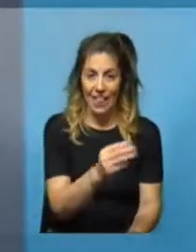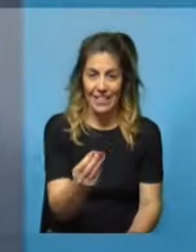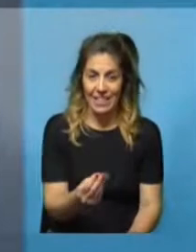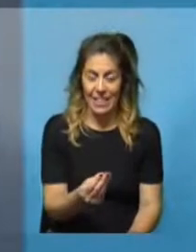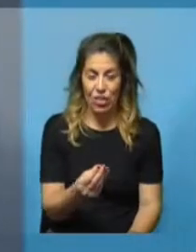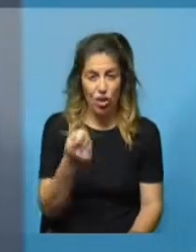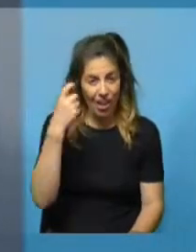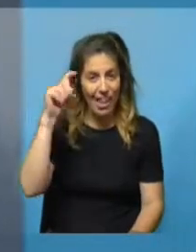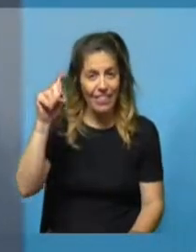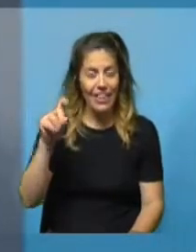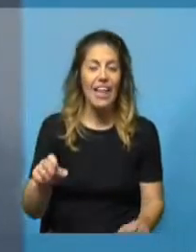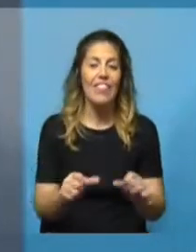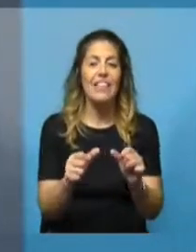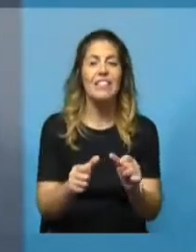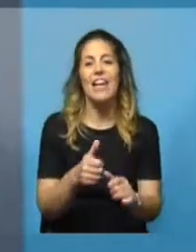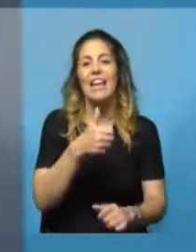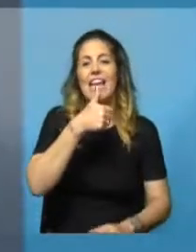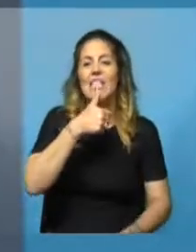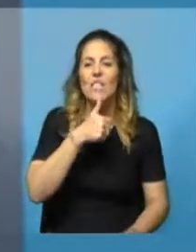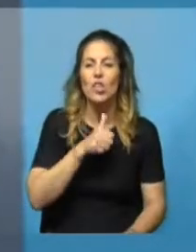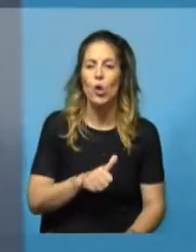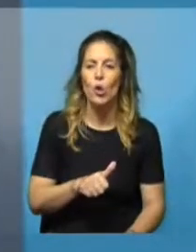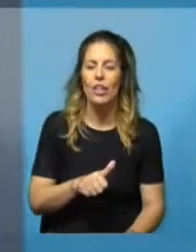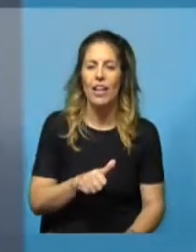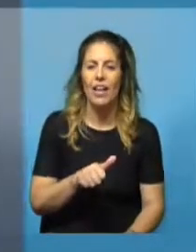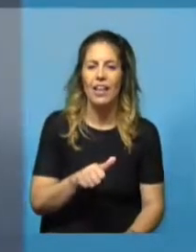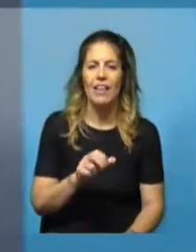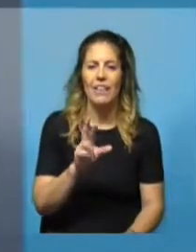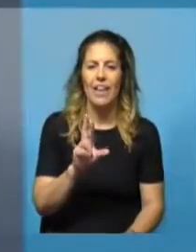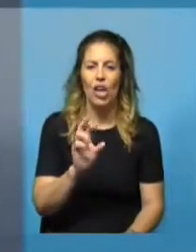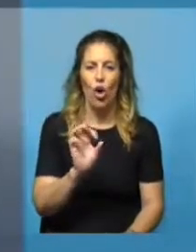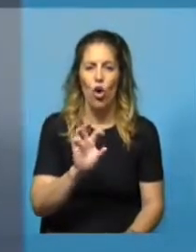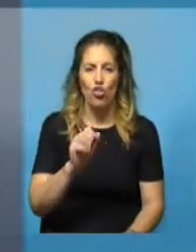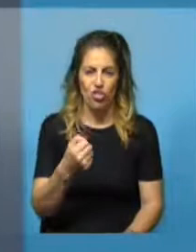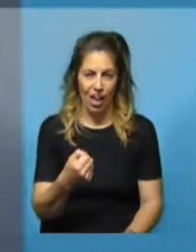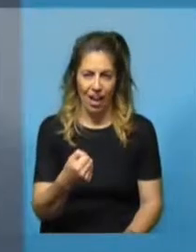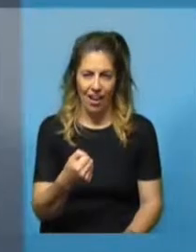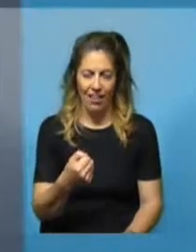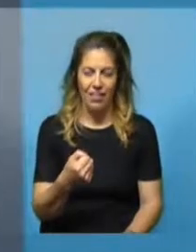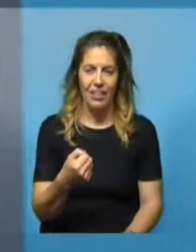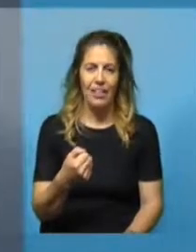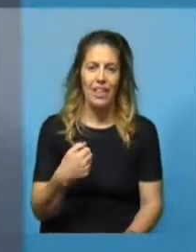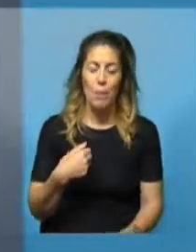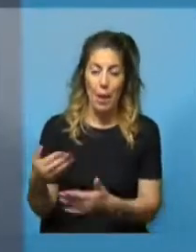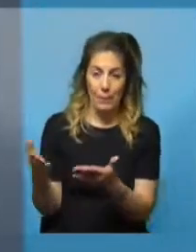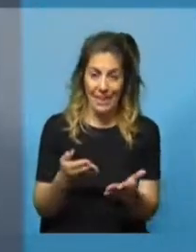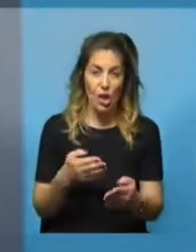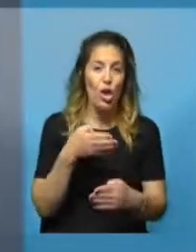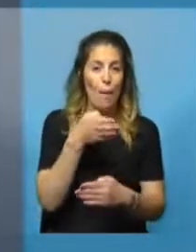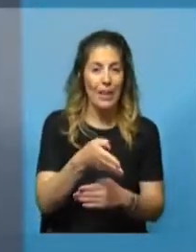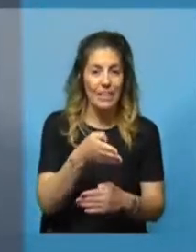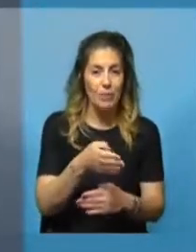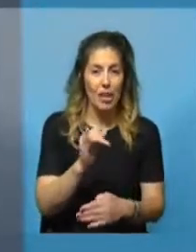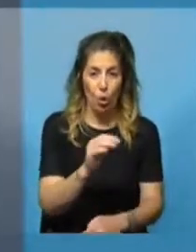hacer la historia de de este de Rosa y me invitaron a participar como